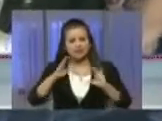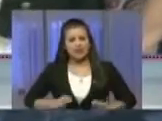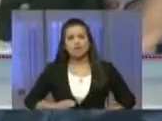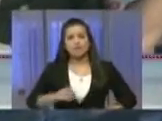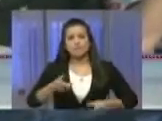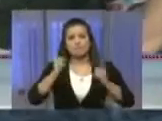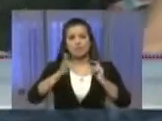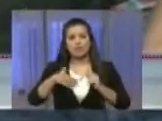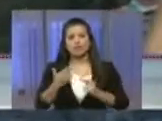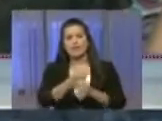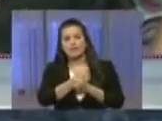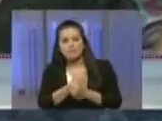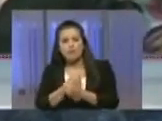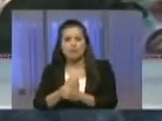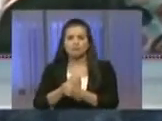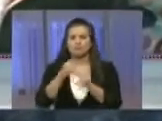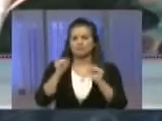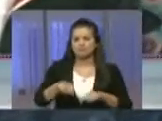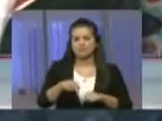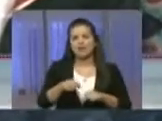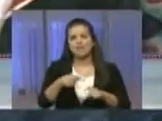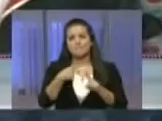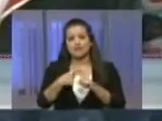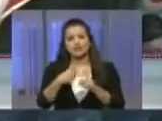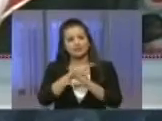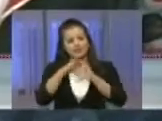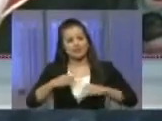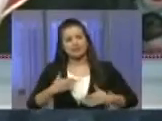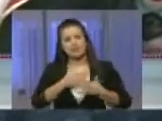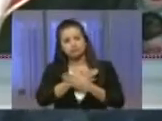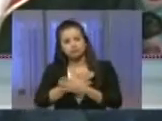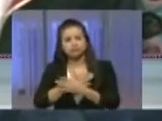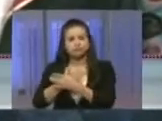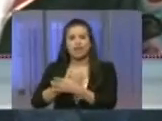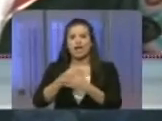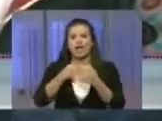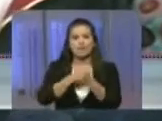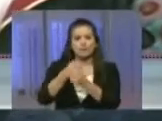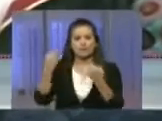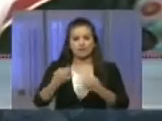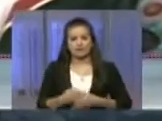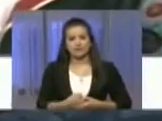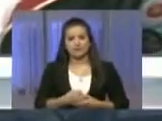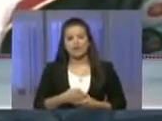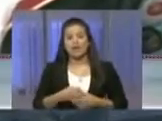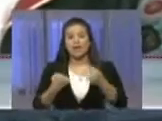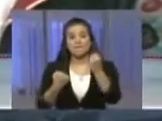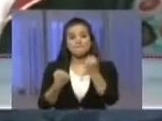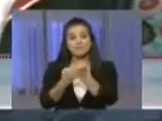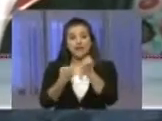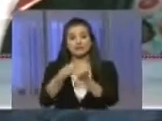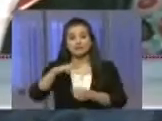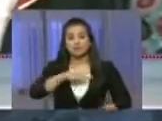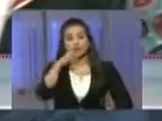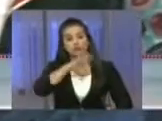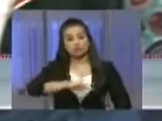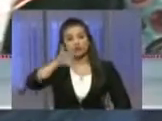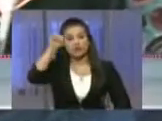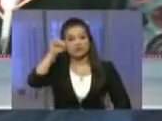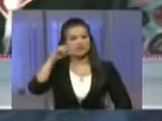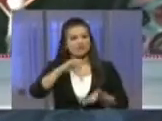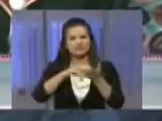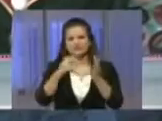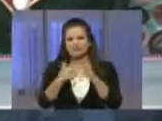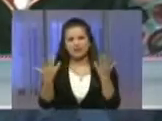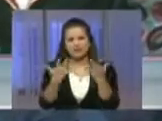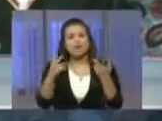a la acción llevar el cristianismo a la acción las bases de misiones socialistas son centros